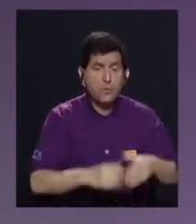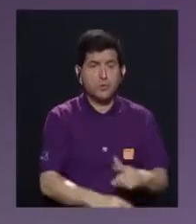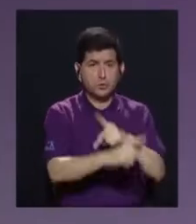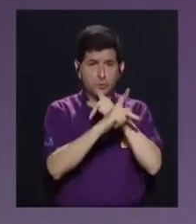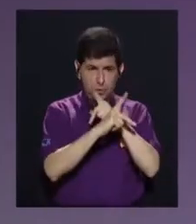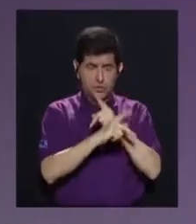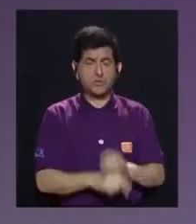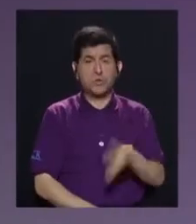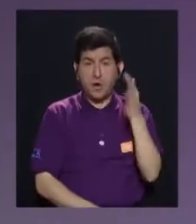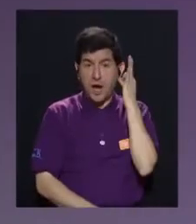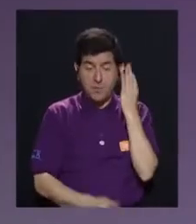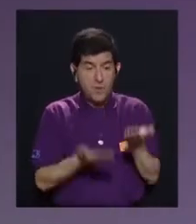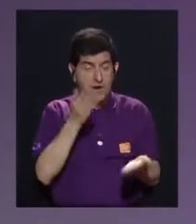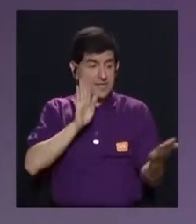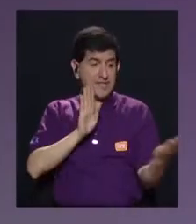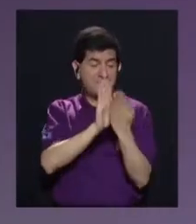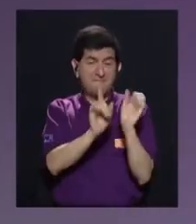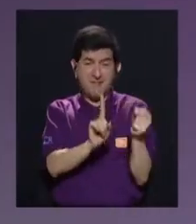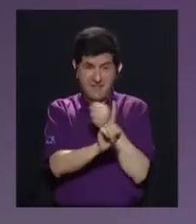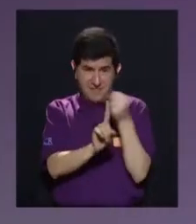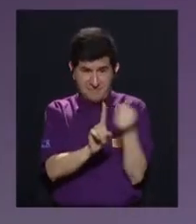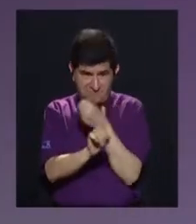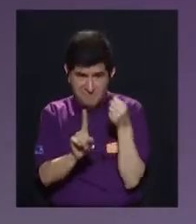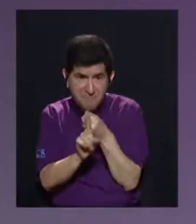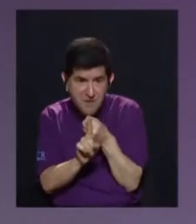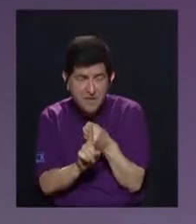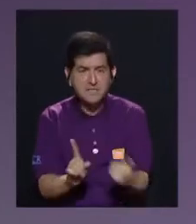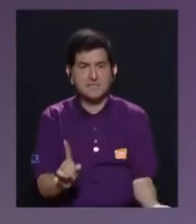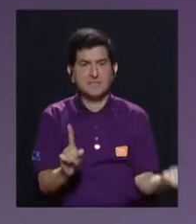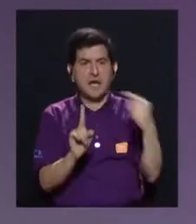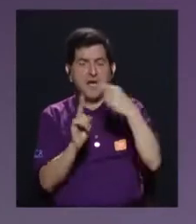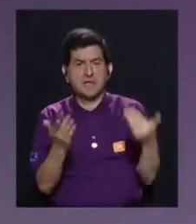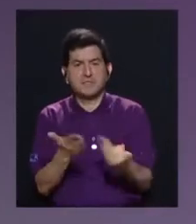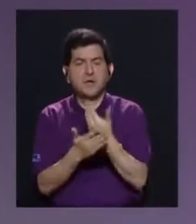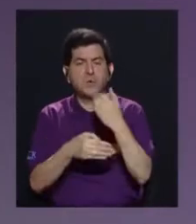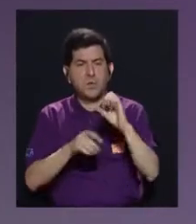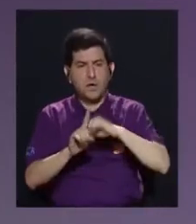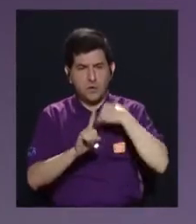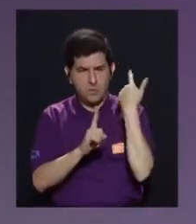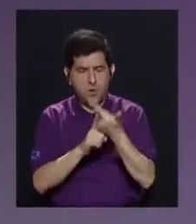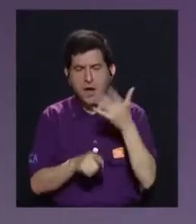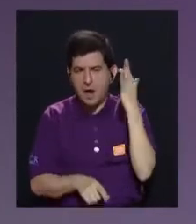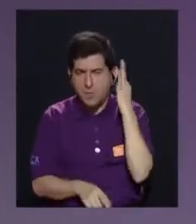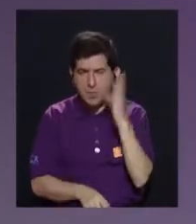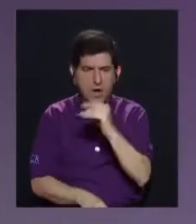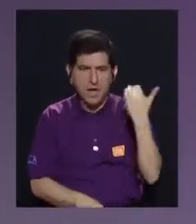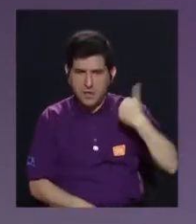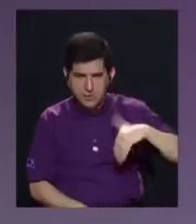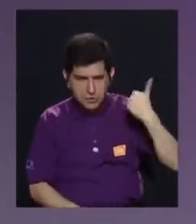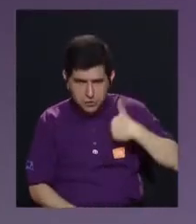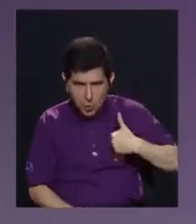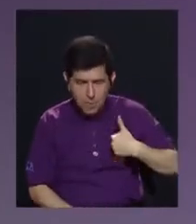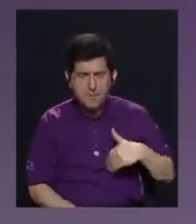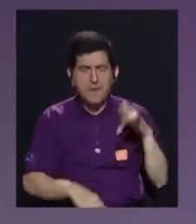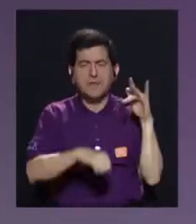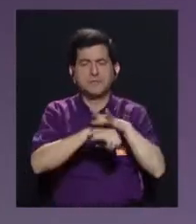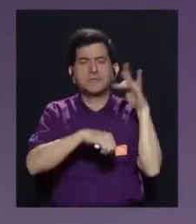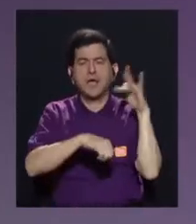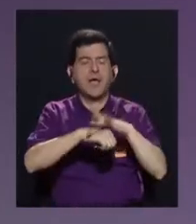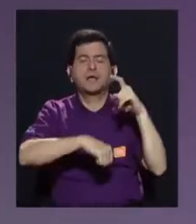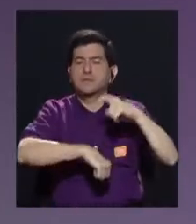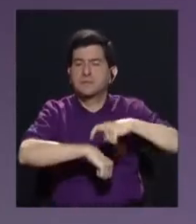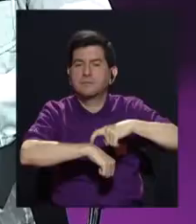que puedan estar expuestas a situaciones de violencia hasta nuevas socialización es para las mujeres y los hombres desde muy temprana